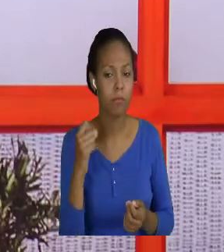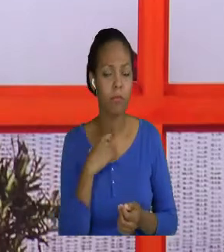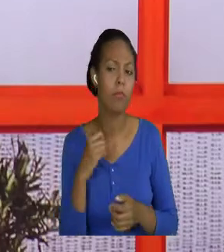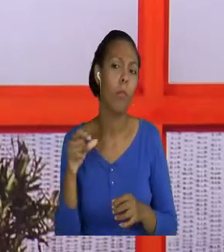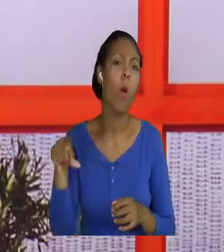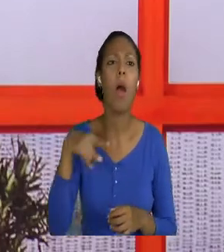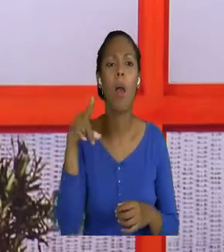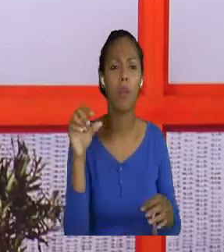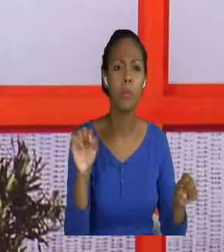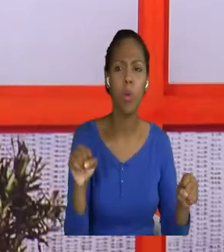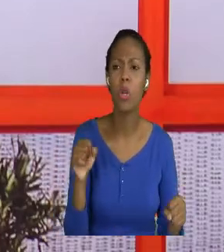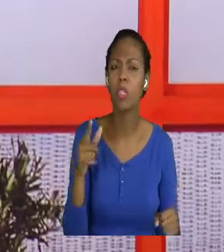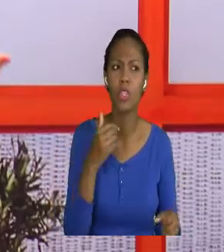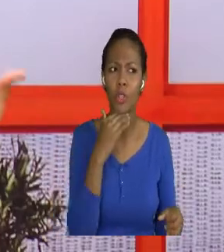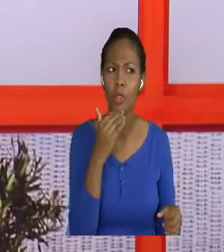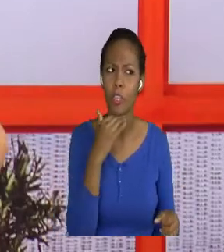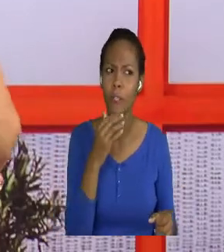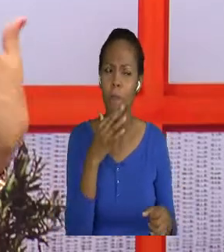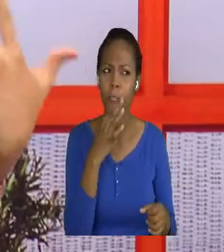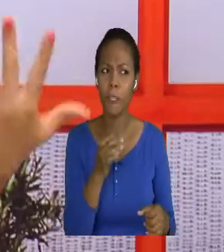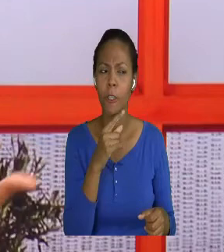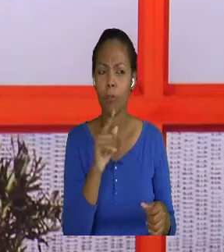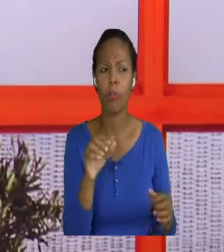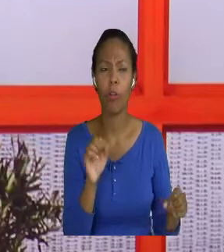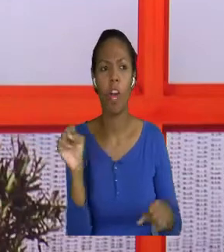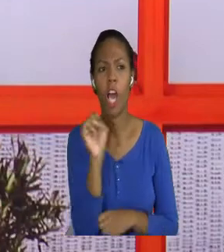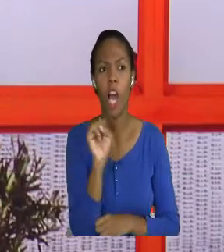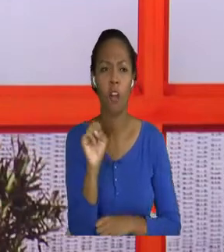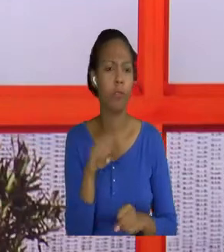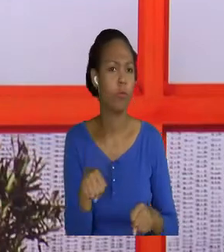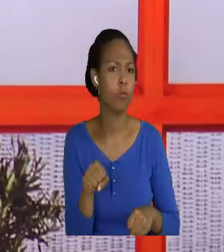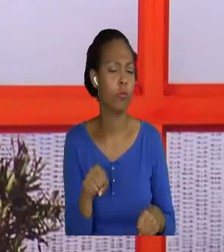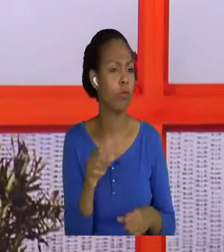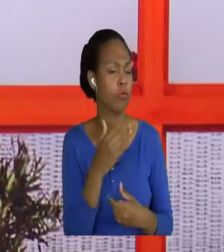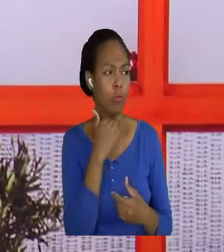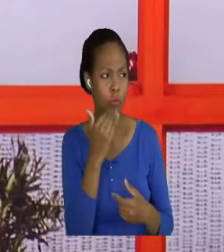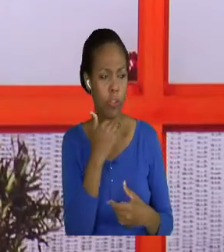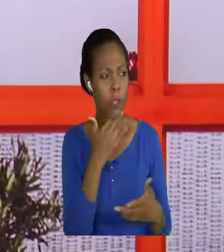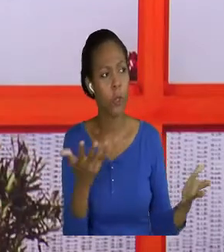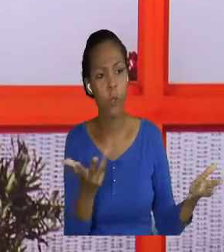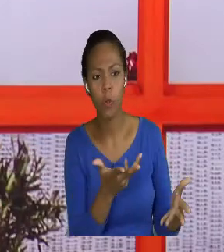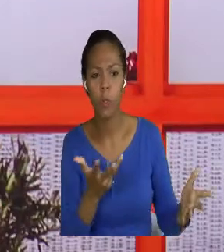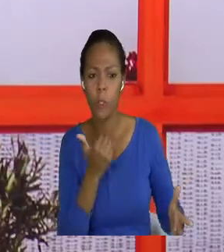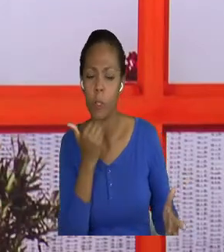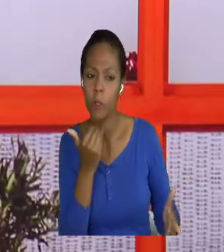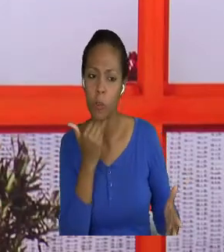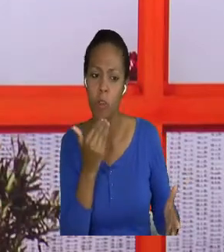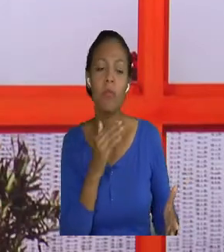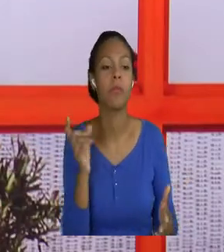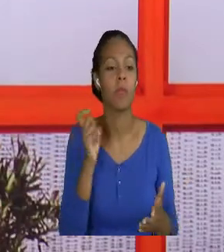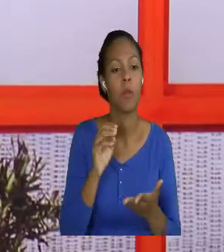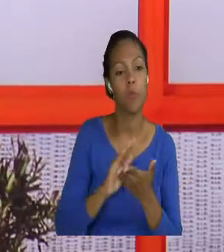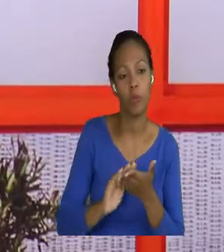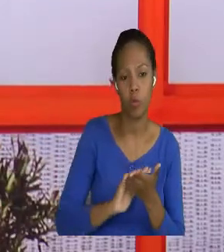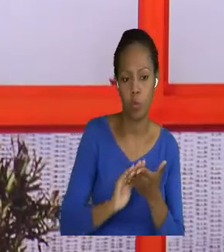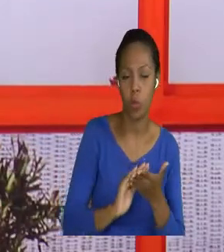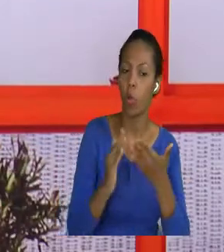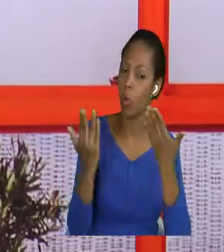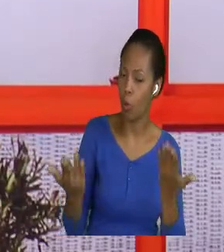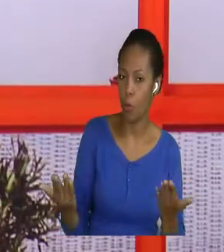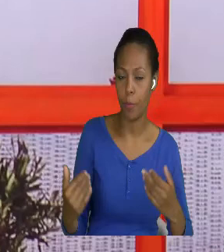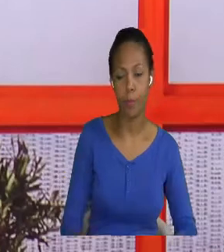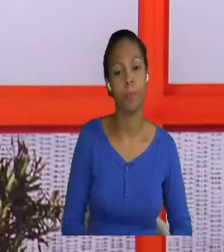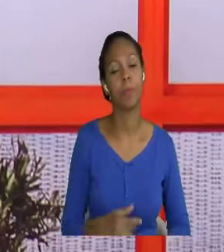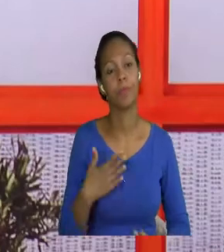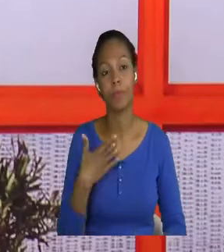y no conocen el paradero ni el vehículo ni la persona que se los compró, puedan solucionar este problema. Se acercan